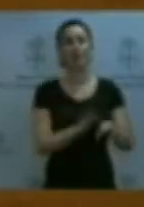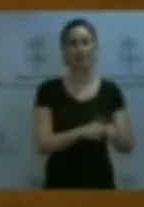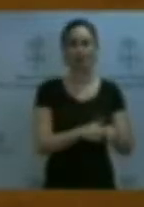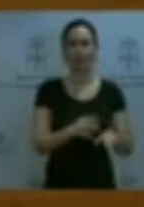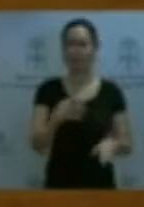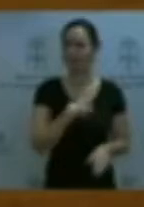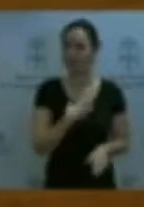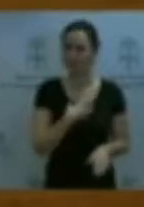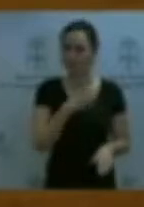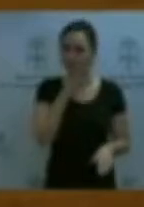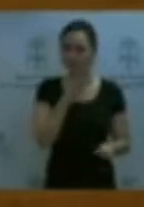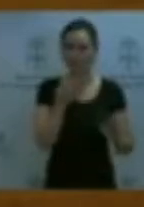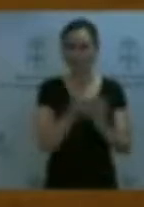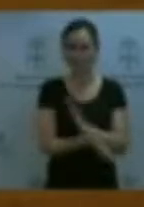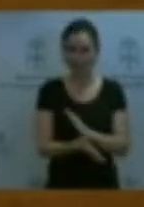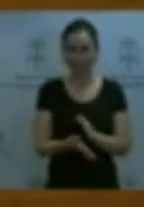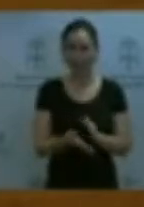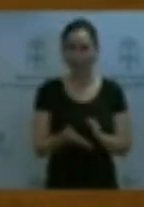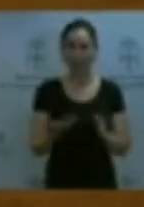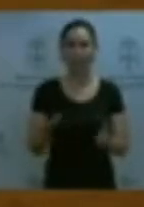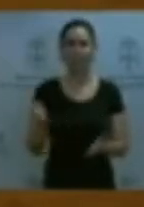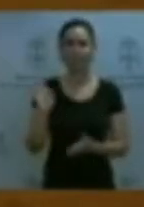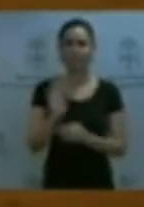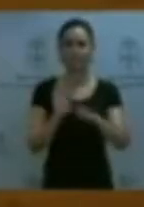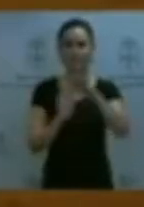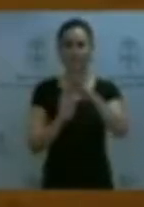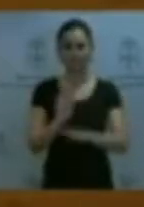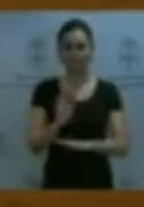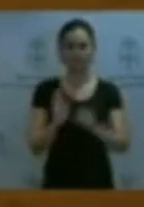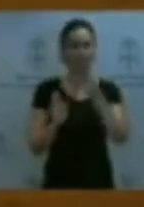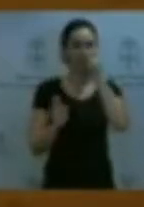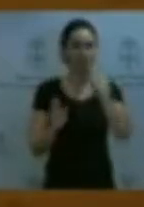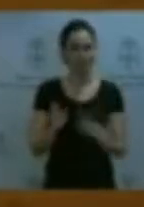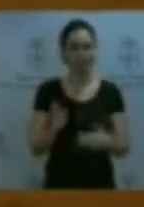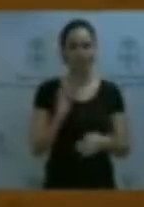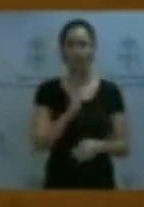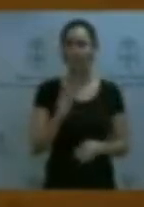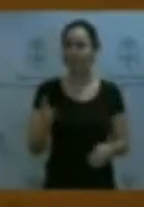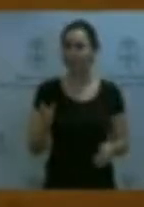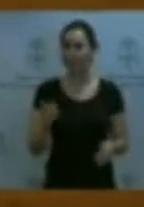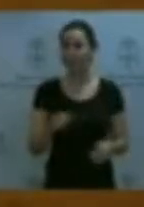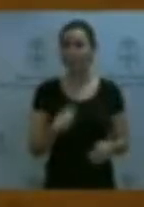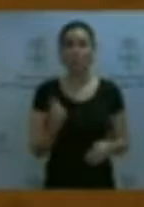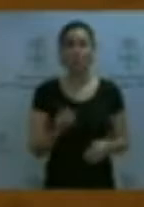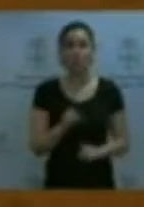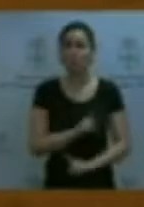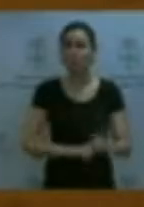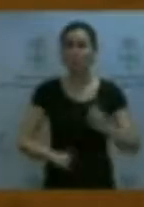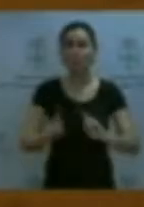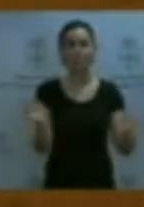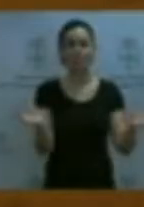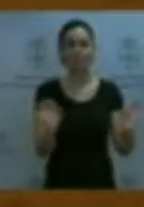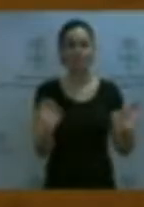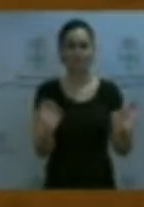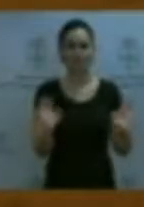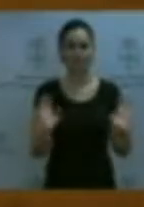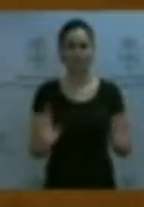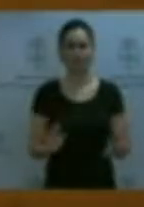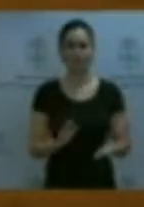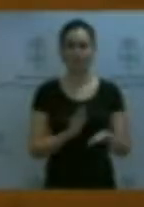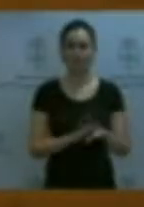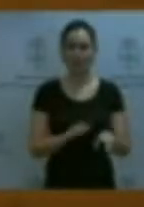vienen desde el Grupo Parlamentario Popular. No tenemos ningún problema en trasladar, en transferir a Asturias iniciativas